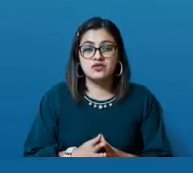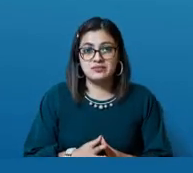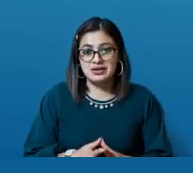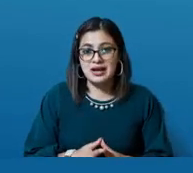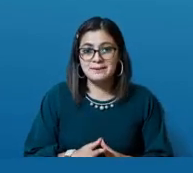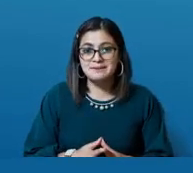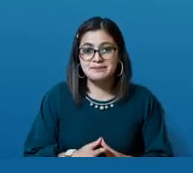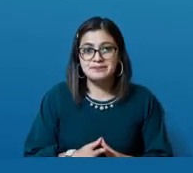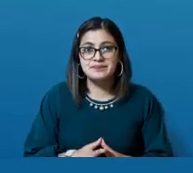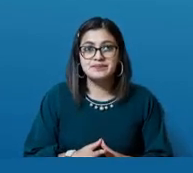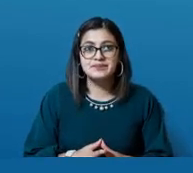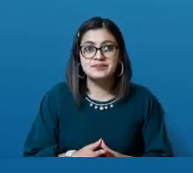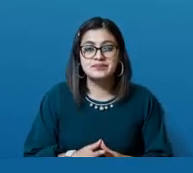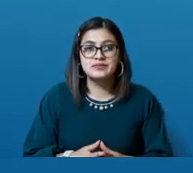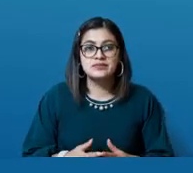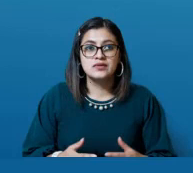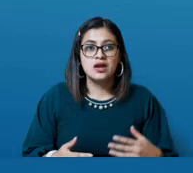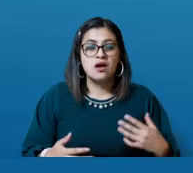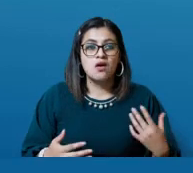en tu familia?